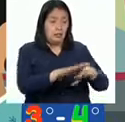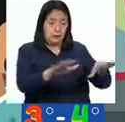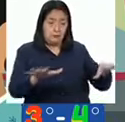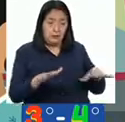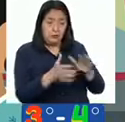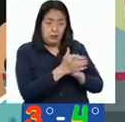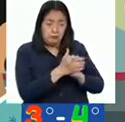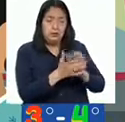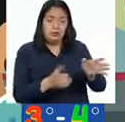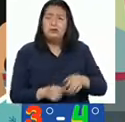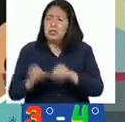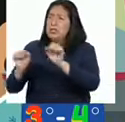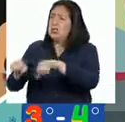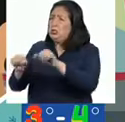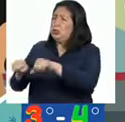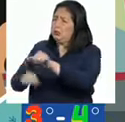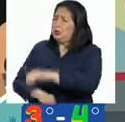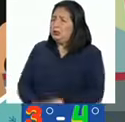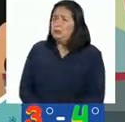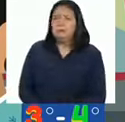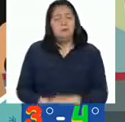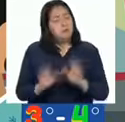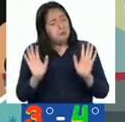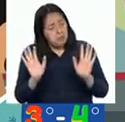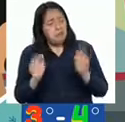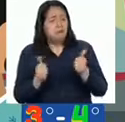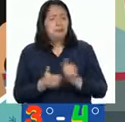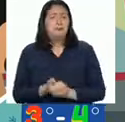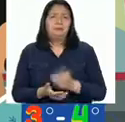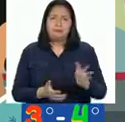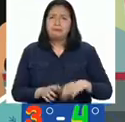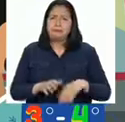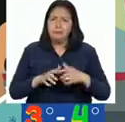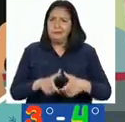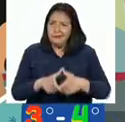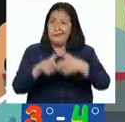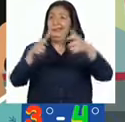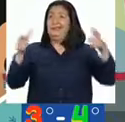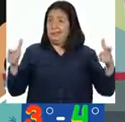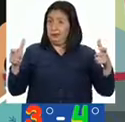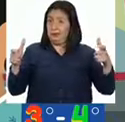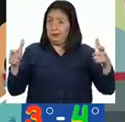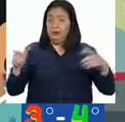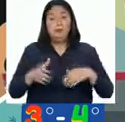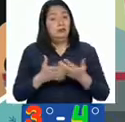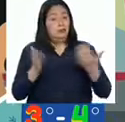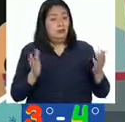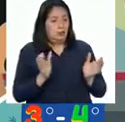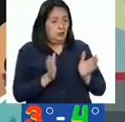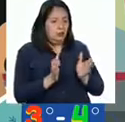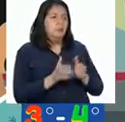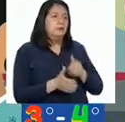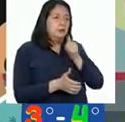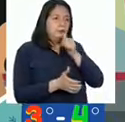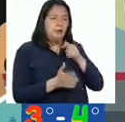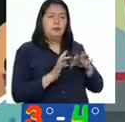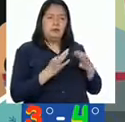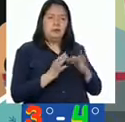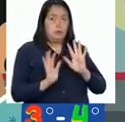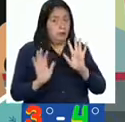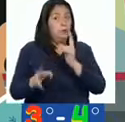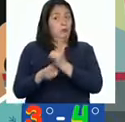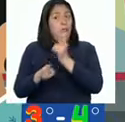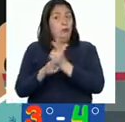amistoso? ¡Así es! Bueno, es un espacio más grande que el espacio privado o familiar. Ten